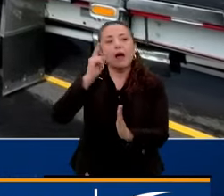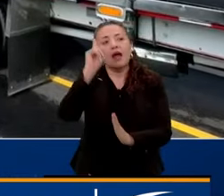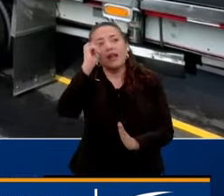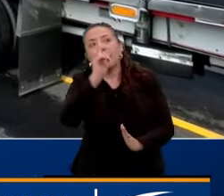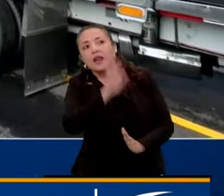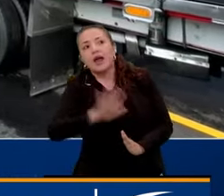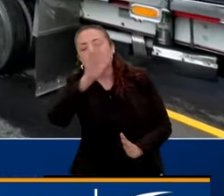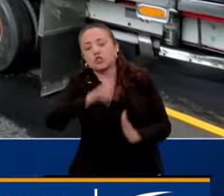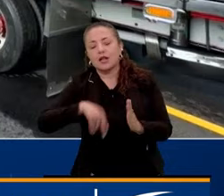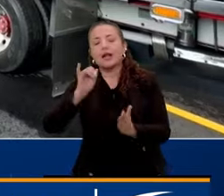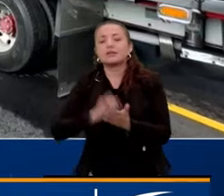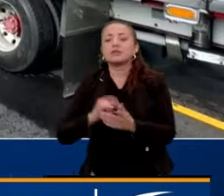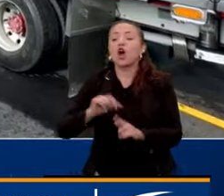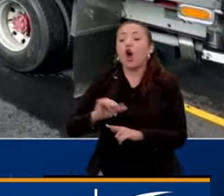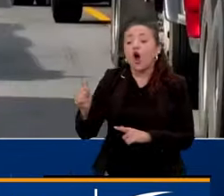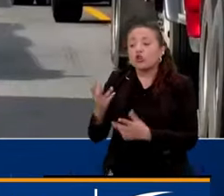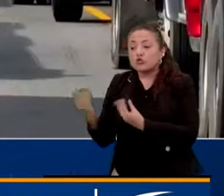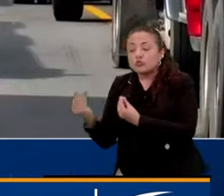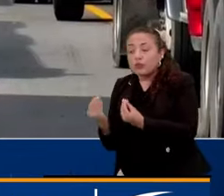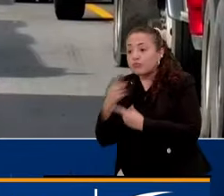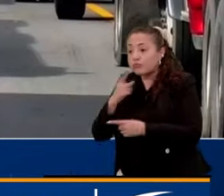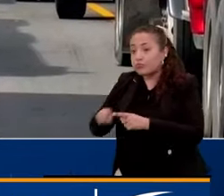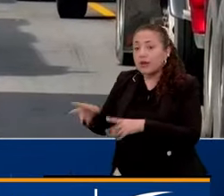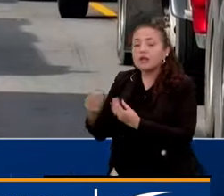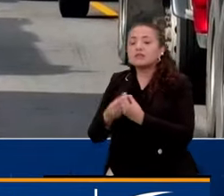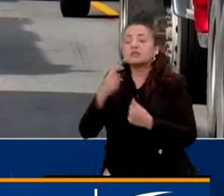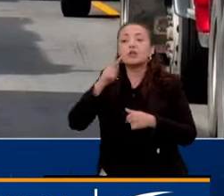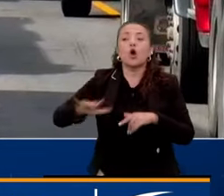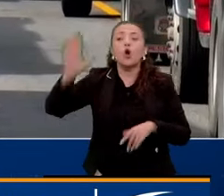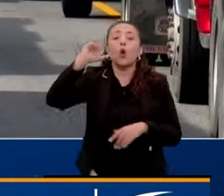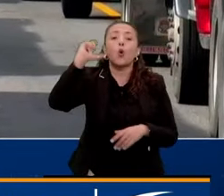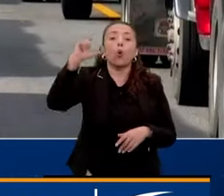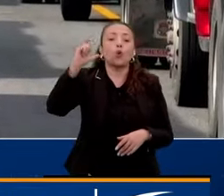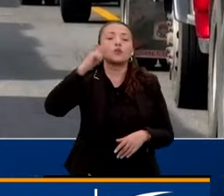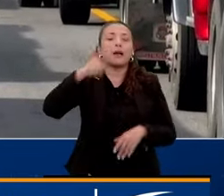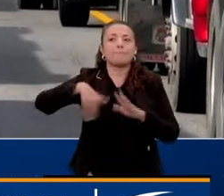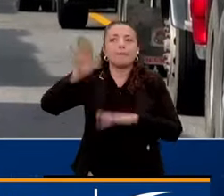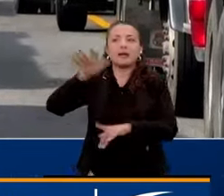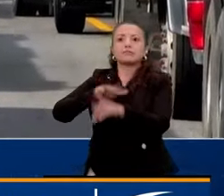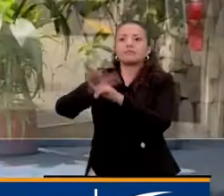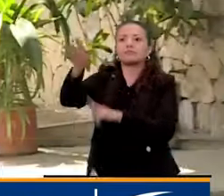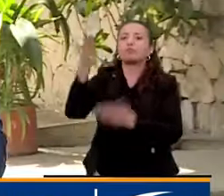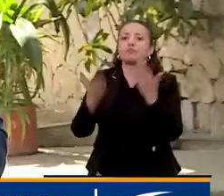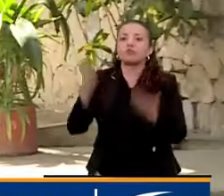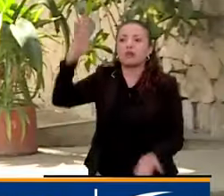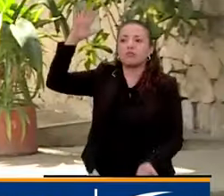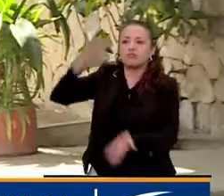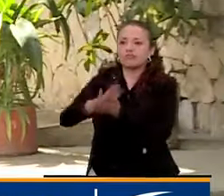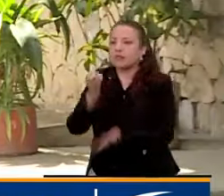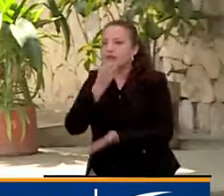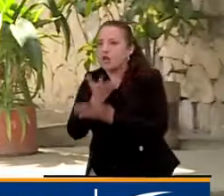ahora diferentes sectores advierten que la ciudad de Cúcuta podría registrar un mayor desabastecimiento si continúan estas protestas s